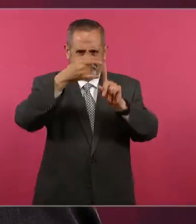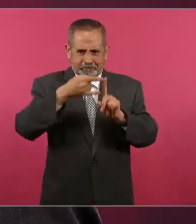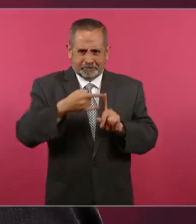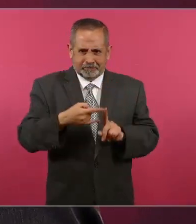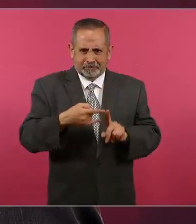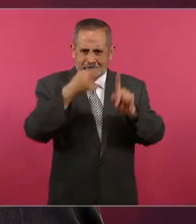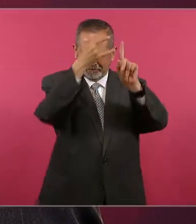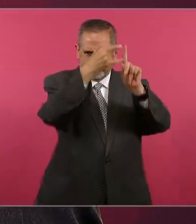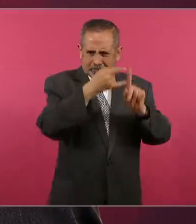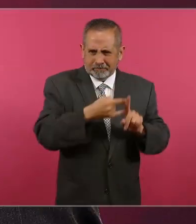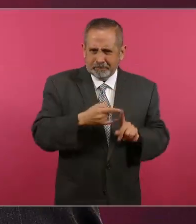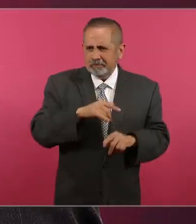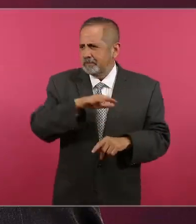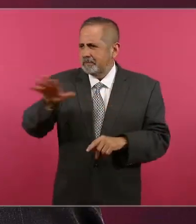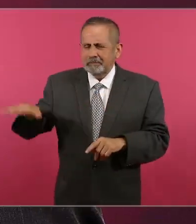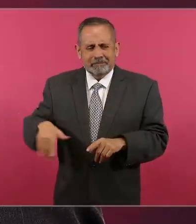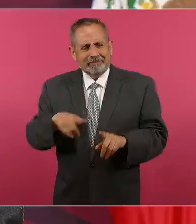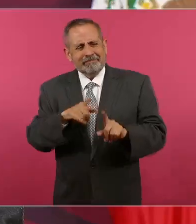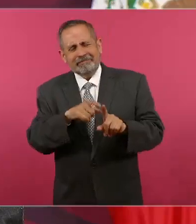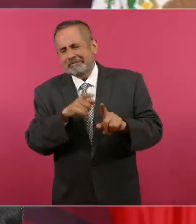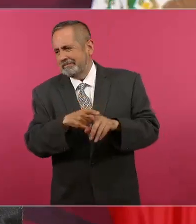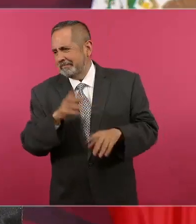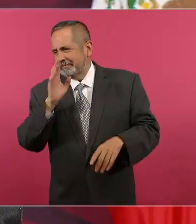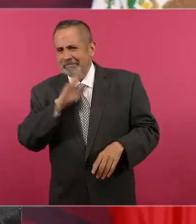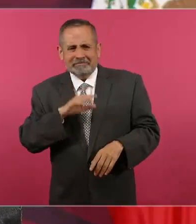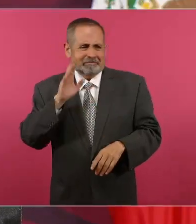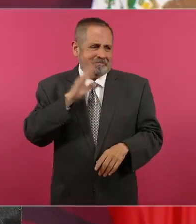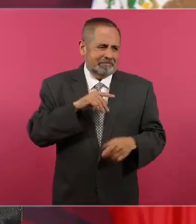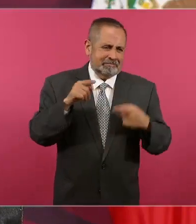Lo criticaron mucho.